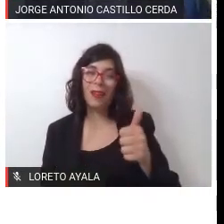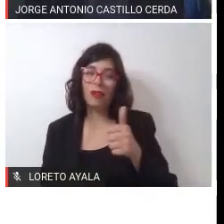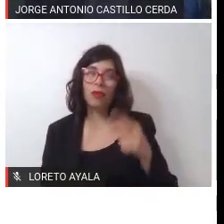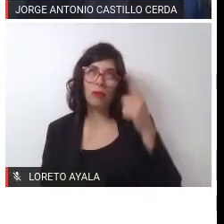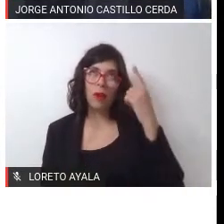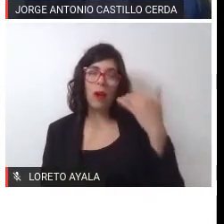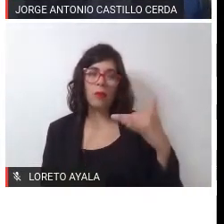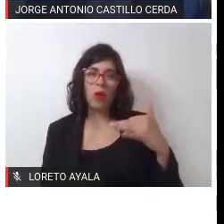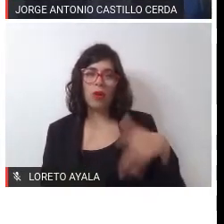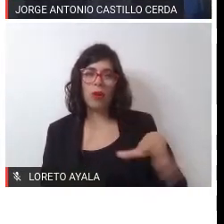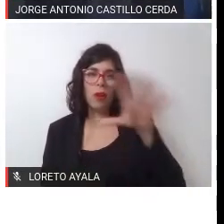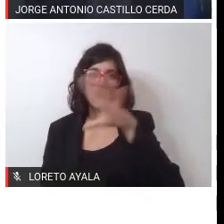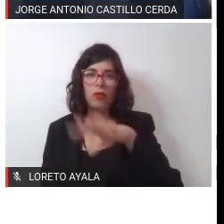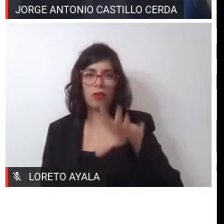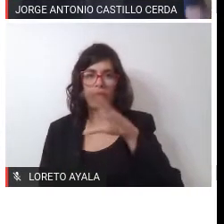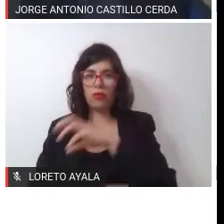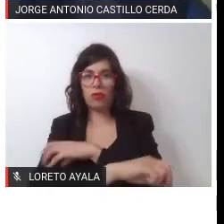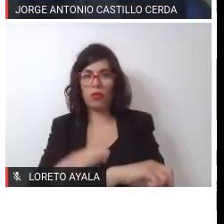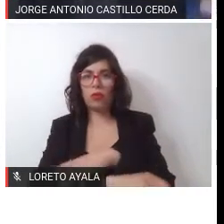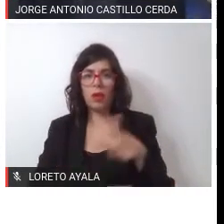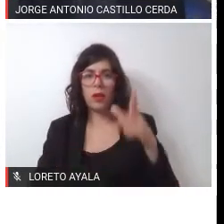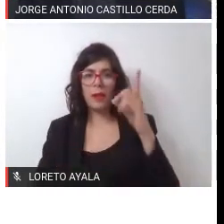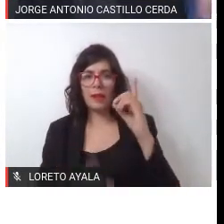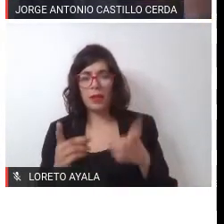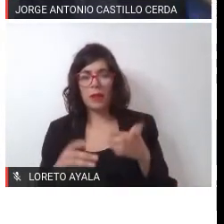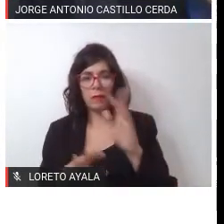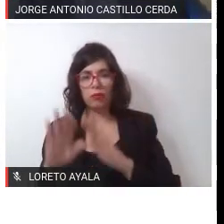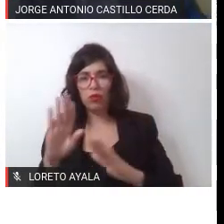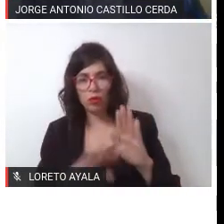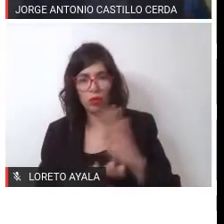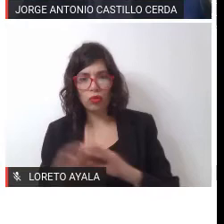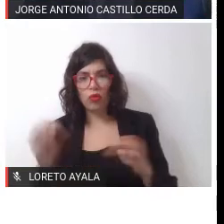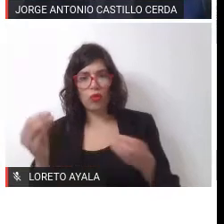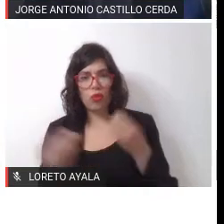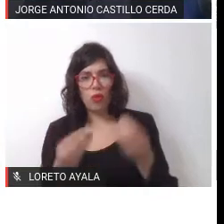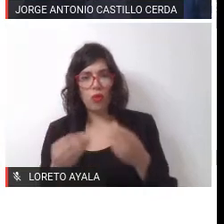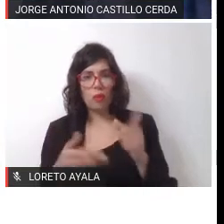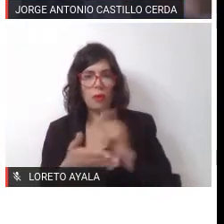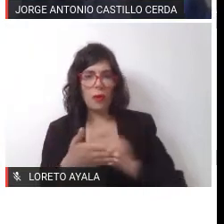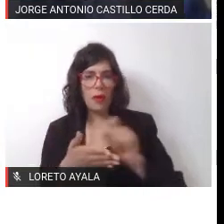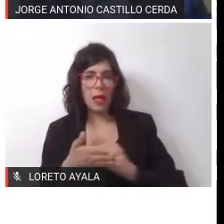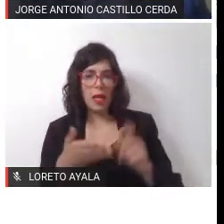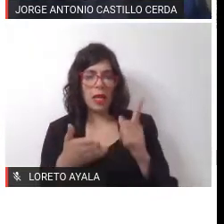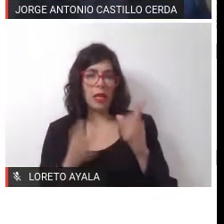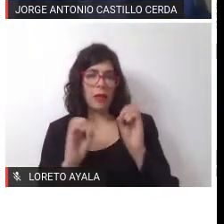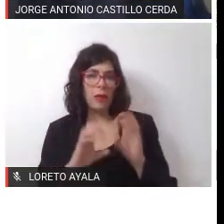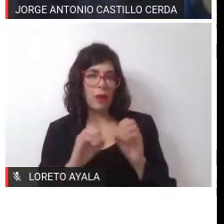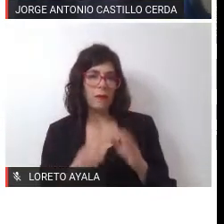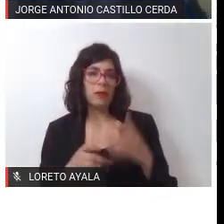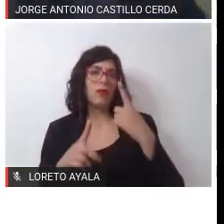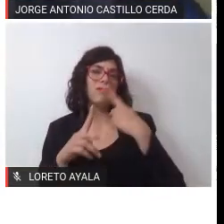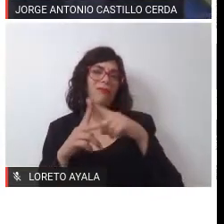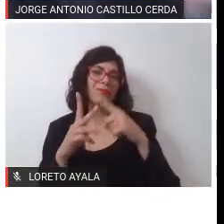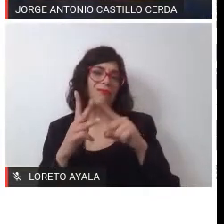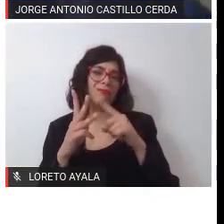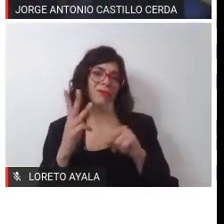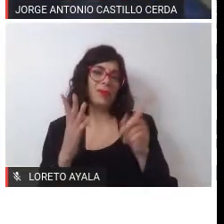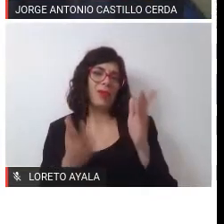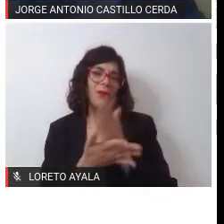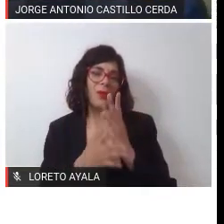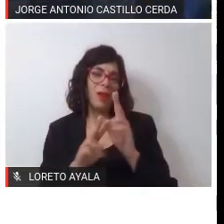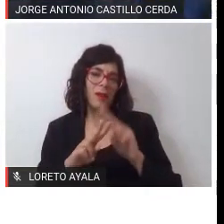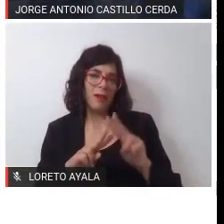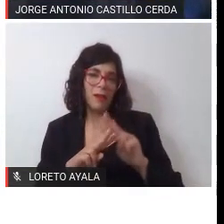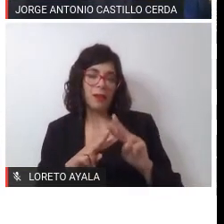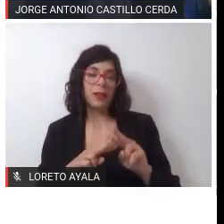rural especialmente puedan tener esta protección para la clase de educación física y para todas las otras actividades que hace la escuela. También